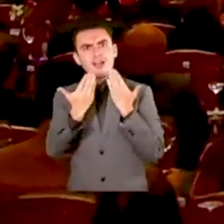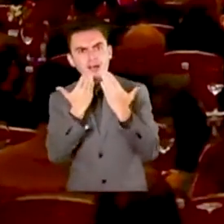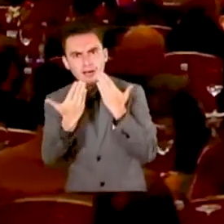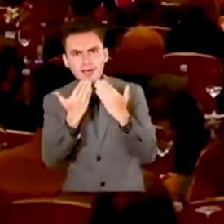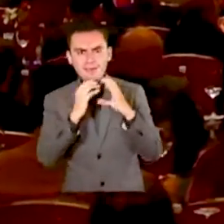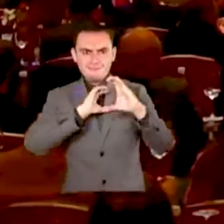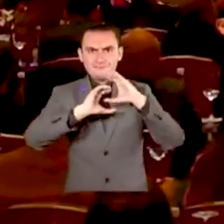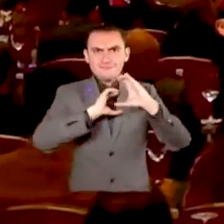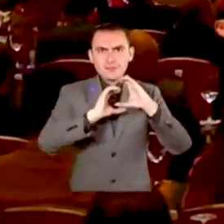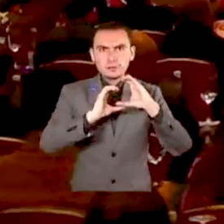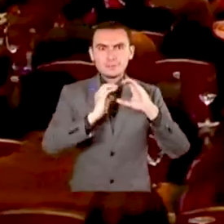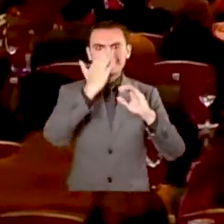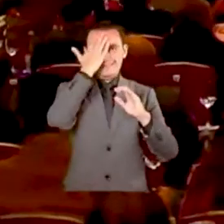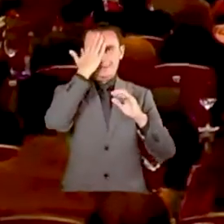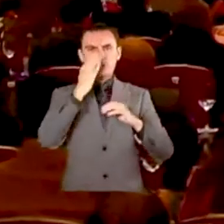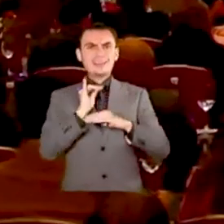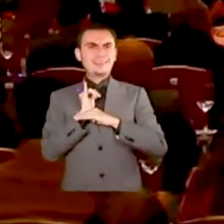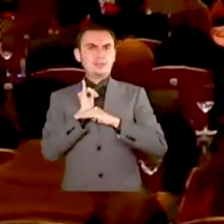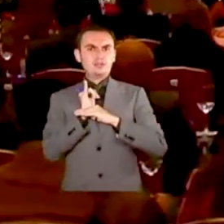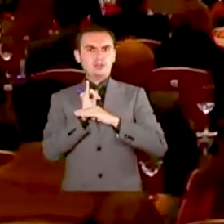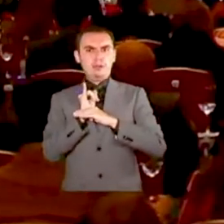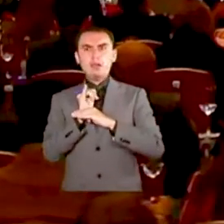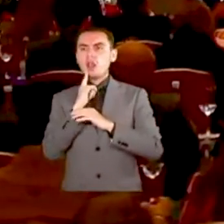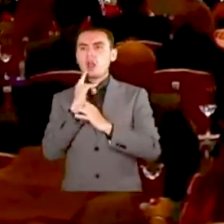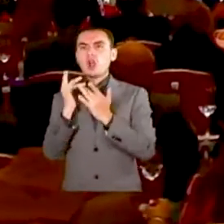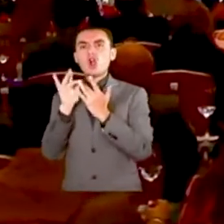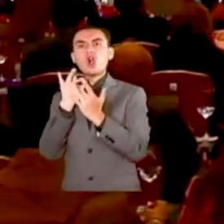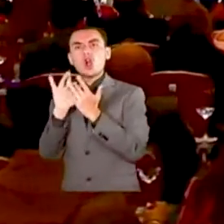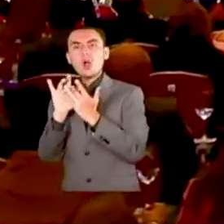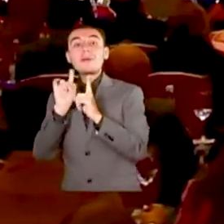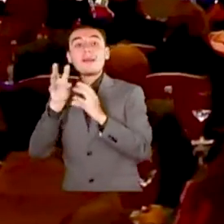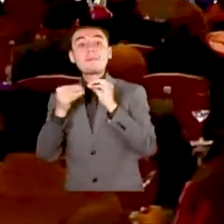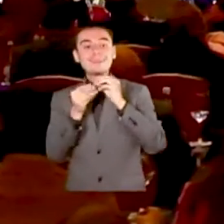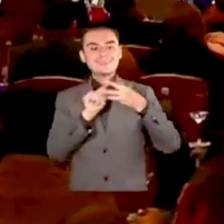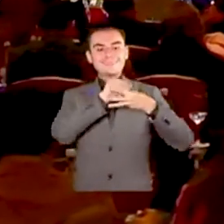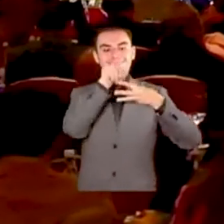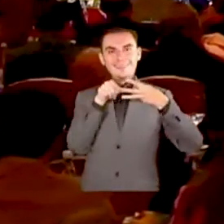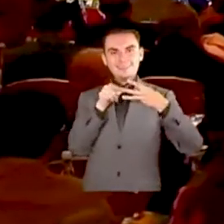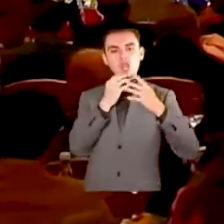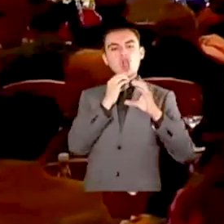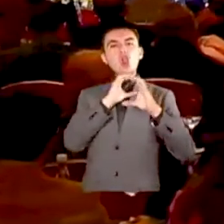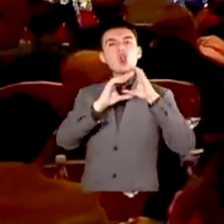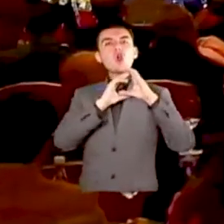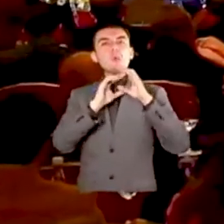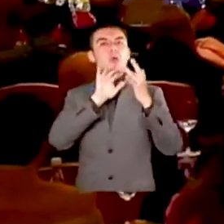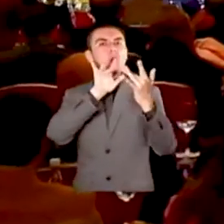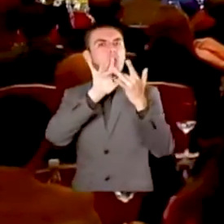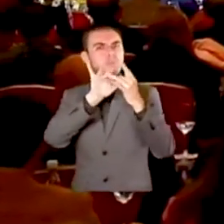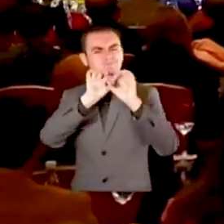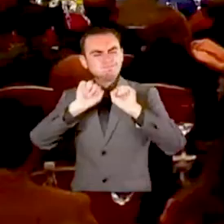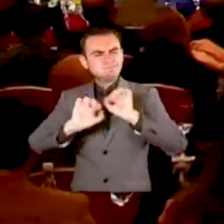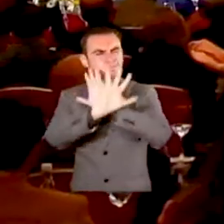canal institucional, con 3 buzones electrónicos específicos para escucharlas.